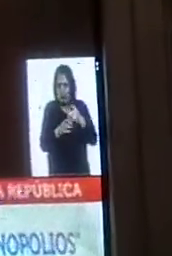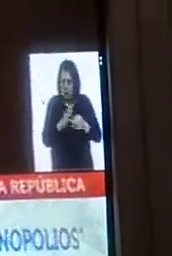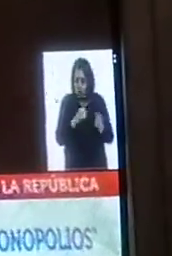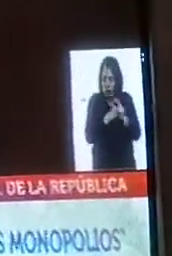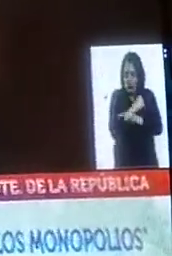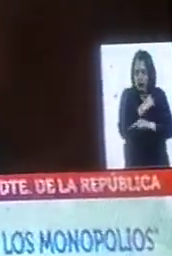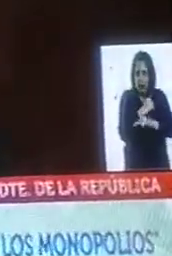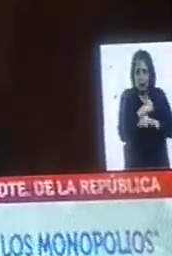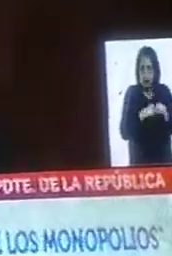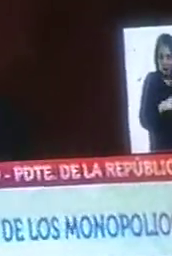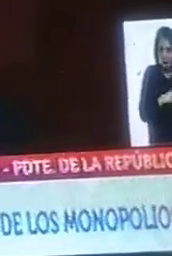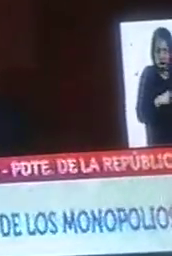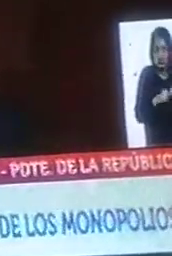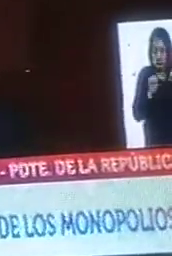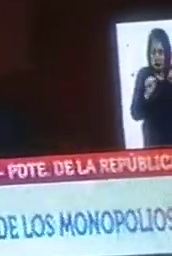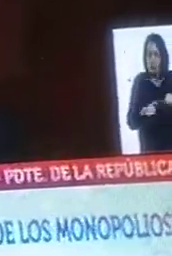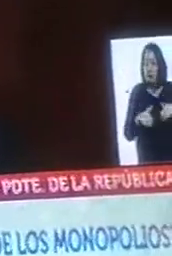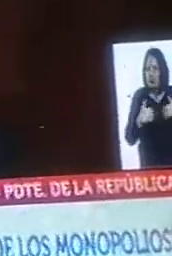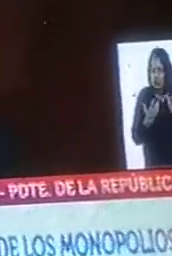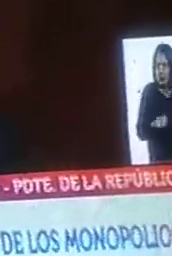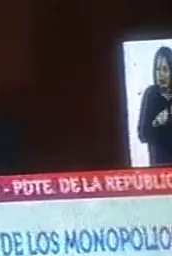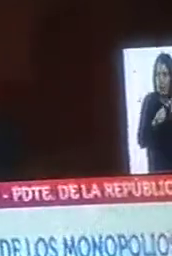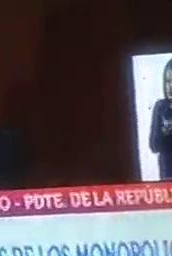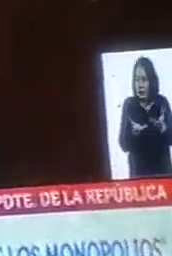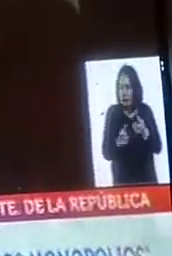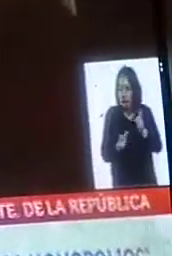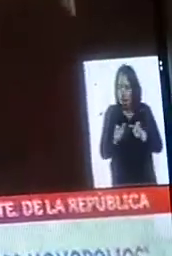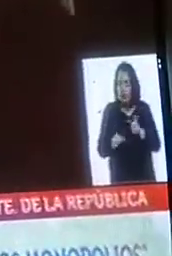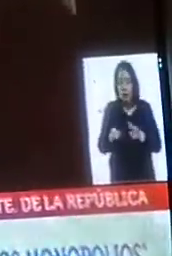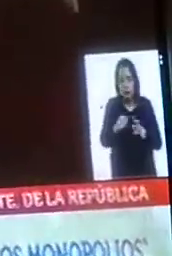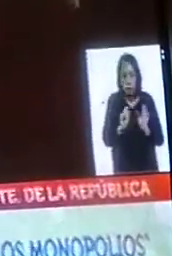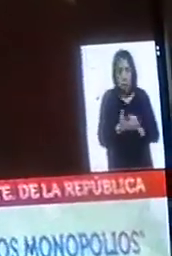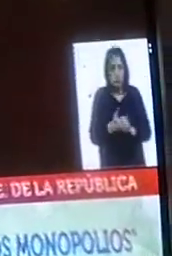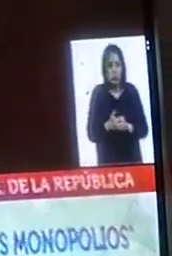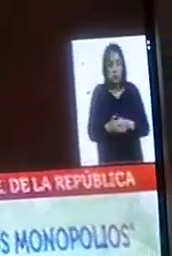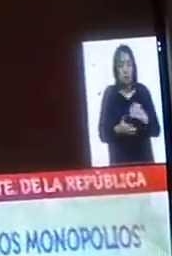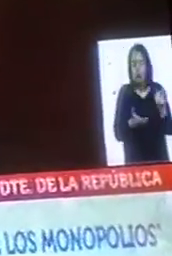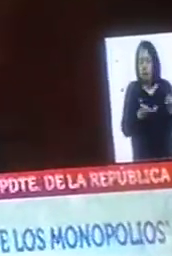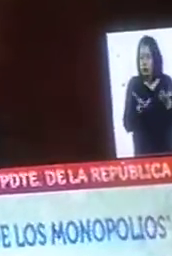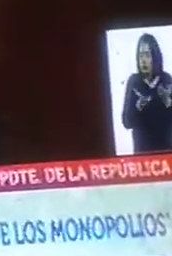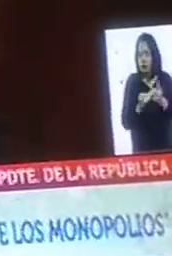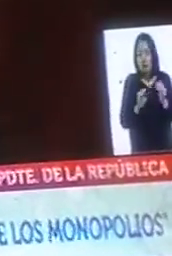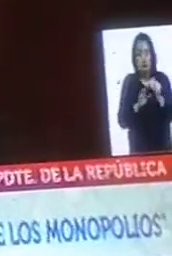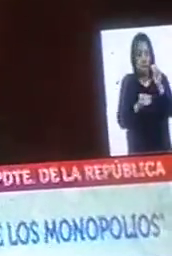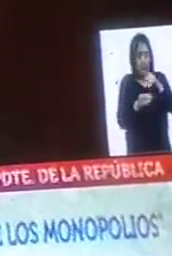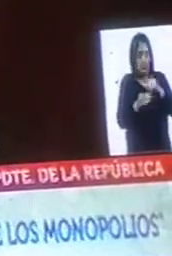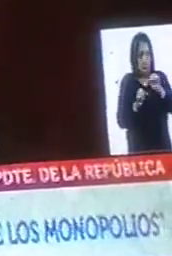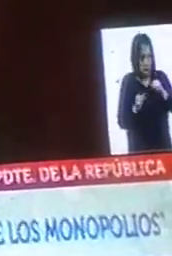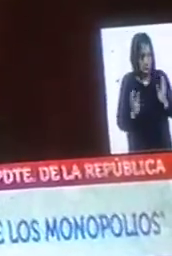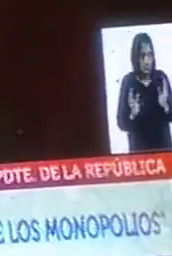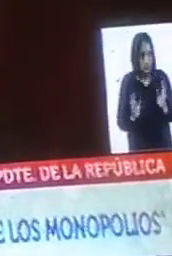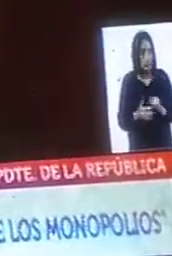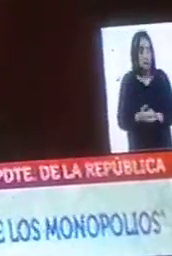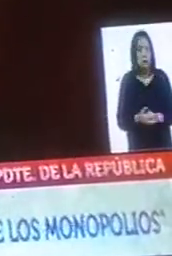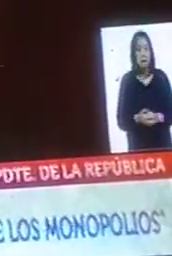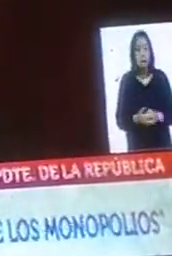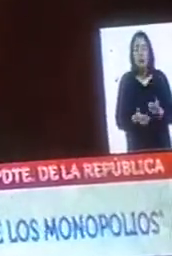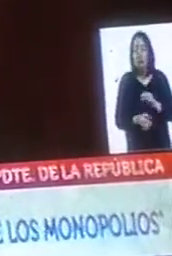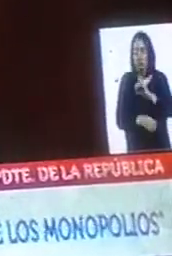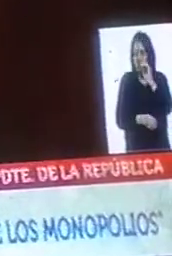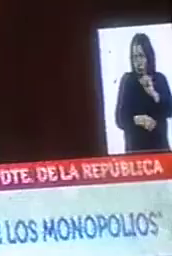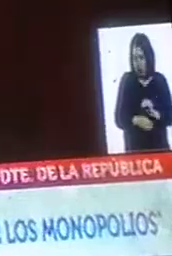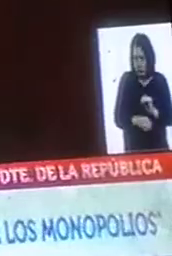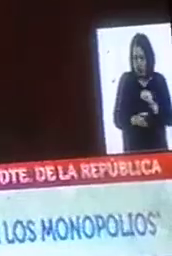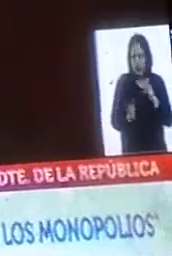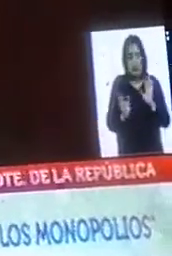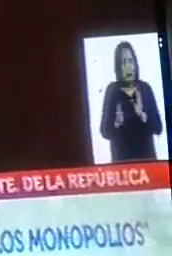brighstar y caen en capacidad de proporcionar al ciudadano todos los servicios bancarios disponibles con tasas de utilidades